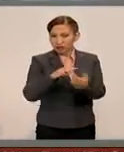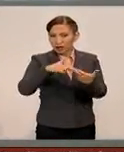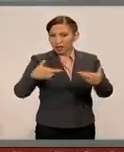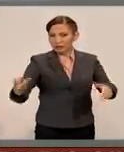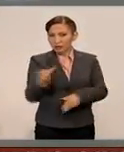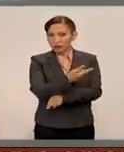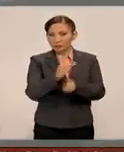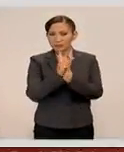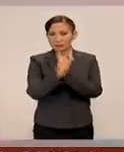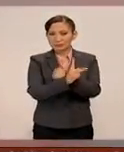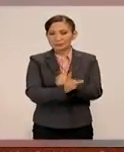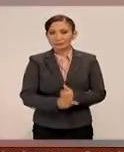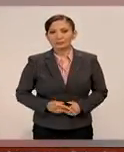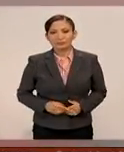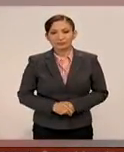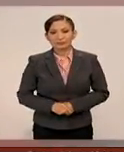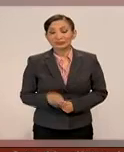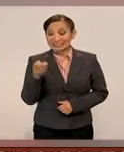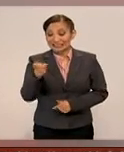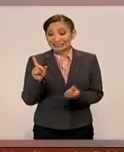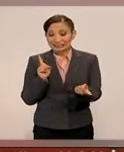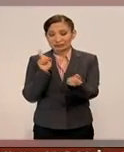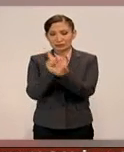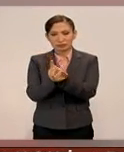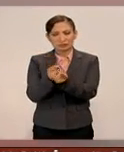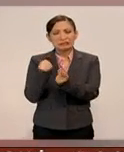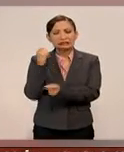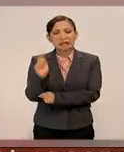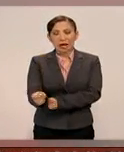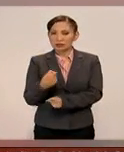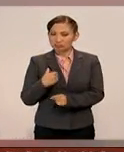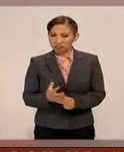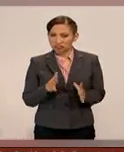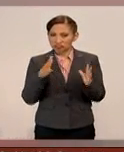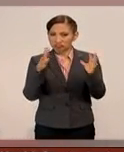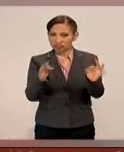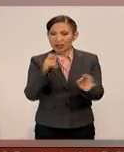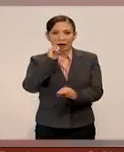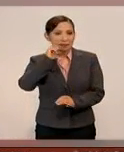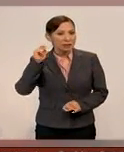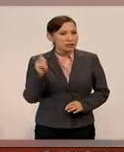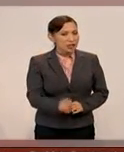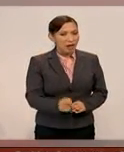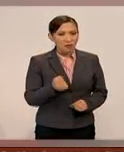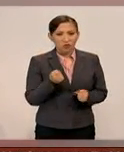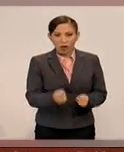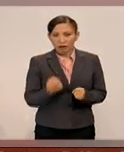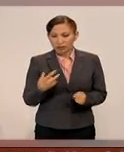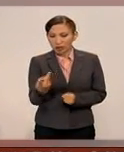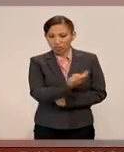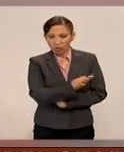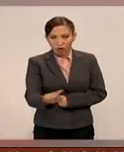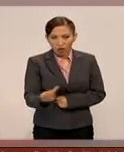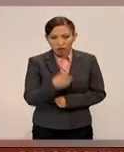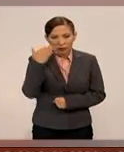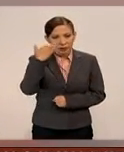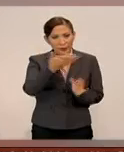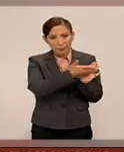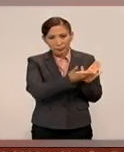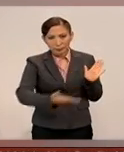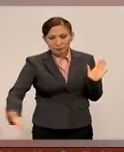relaciones bilaterales. Este encuentro no solo refrenda los lazos de amistad que hemos construido en este